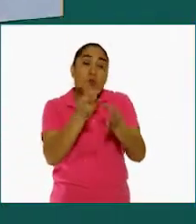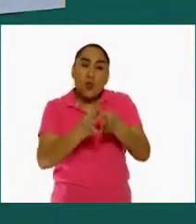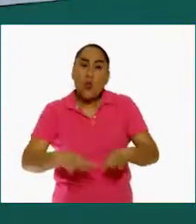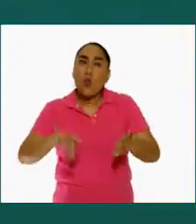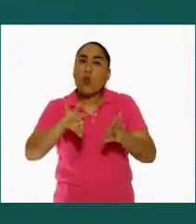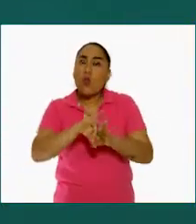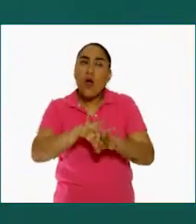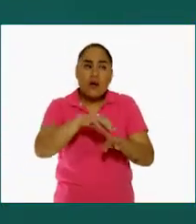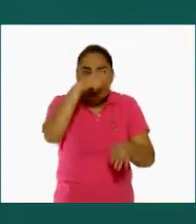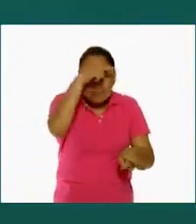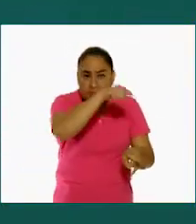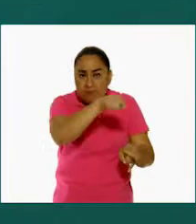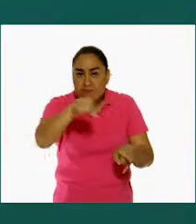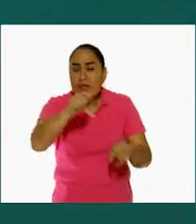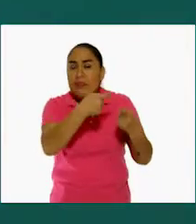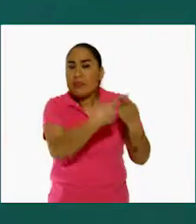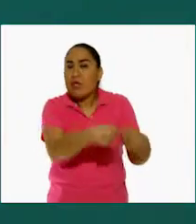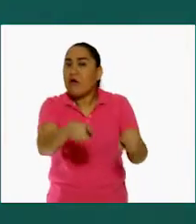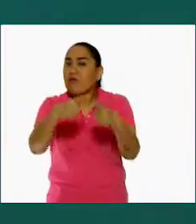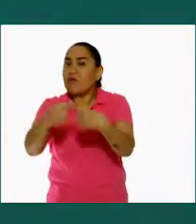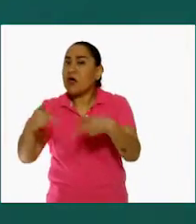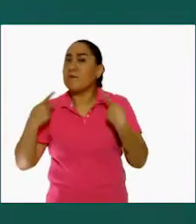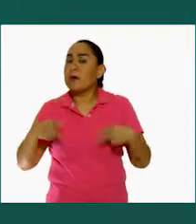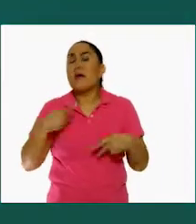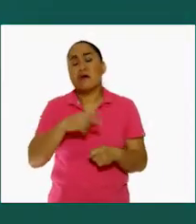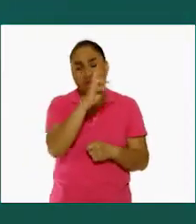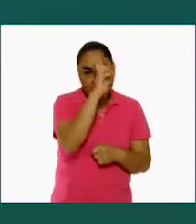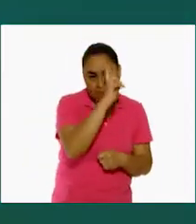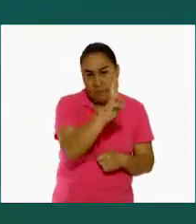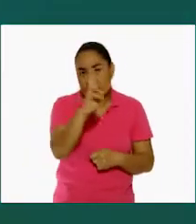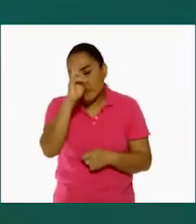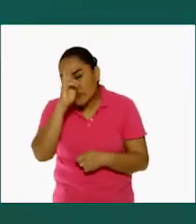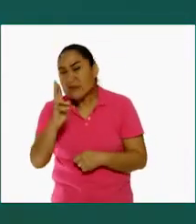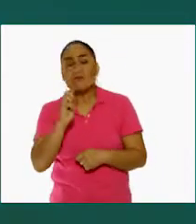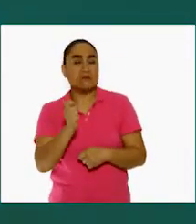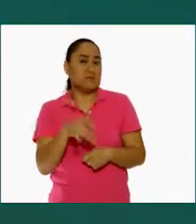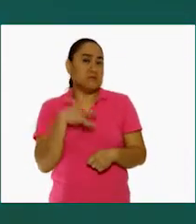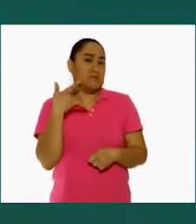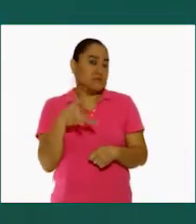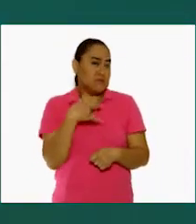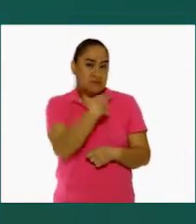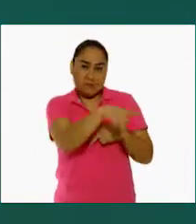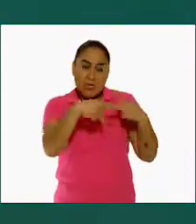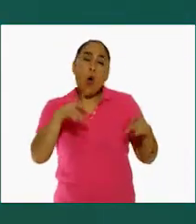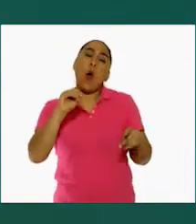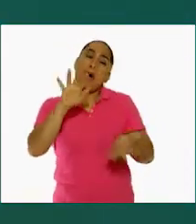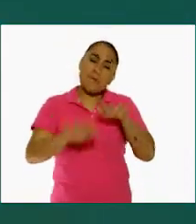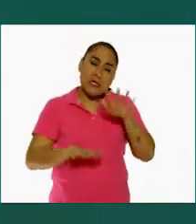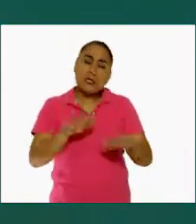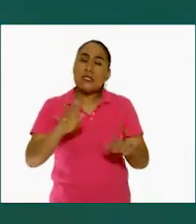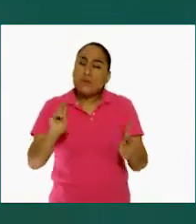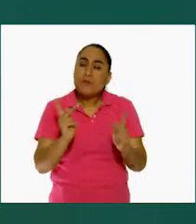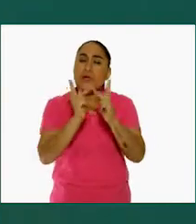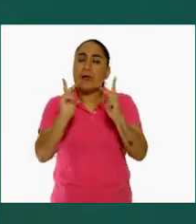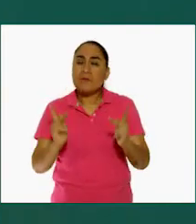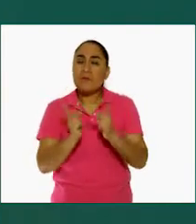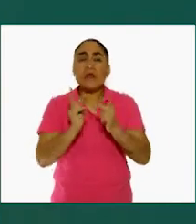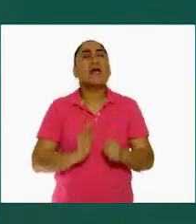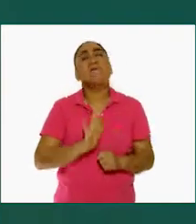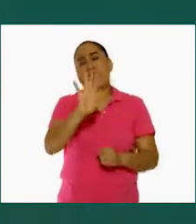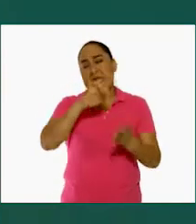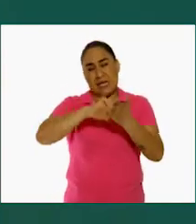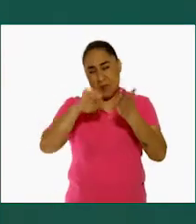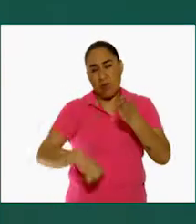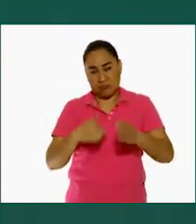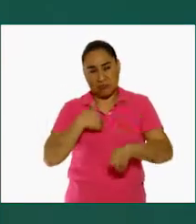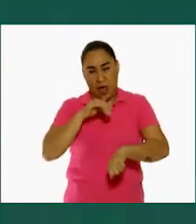el respeto que debemos tener ante todas las personas con nuestras diferencias y similitudes. Sí. Por ejemplo, yo tengo un amigo que es muy